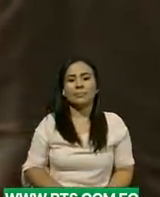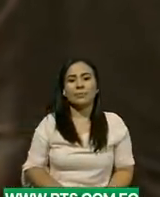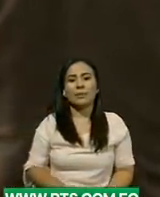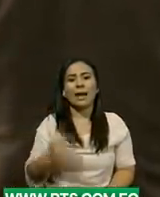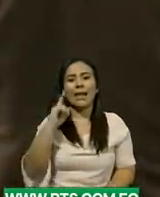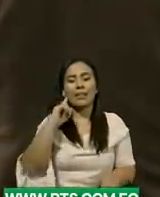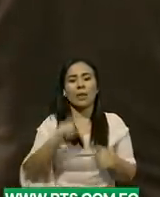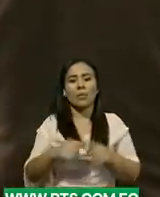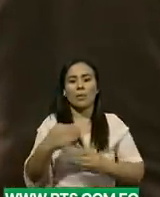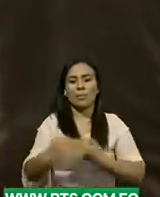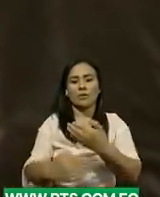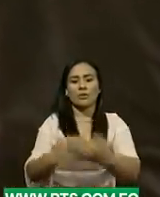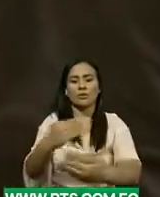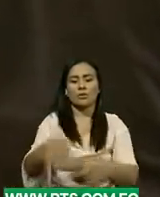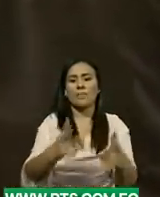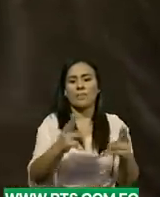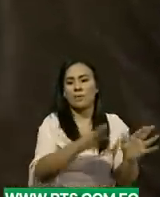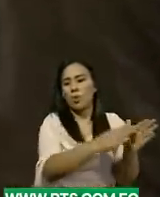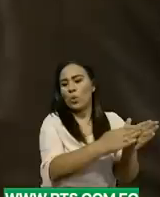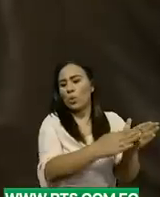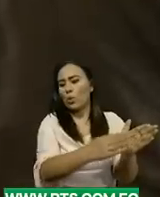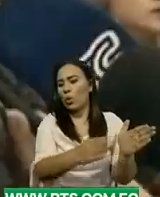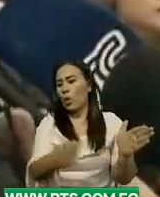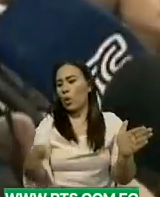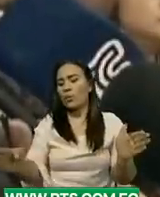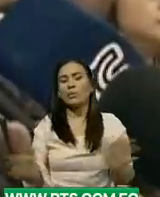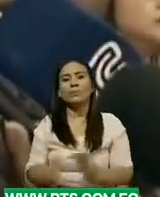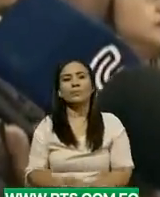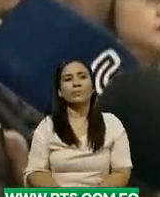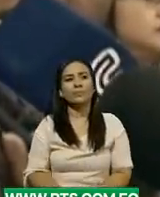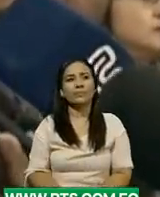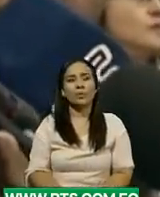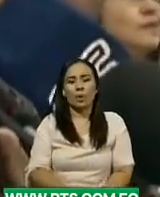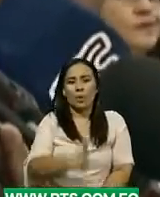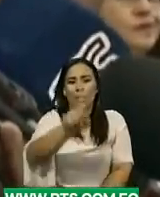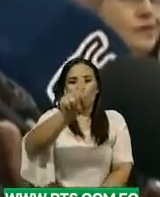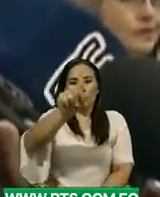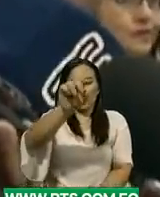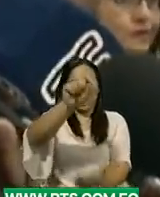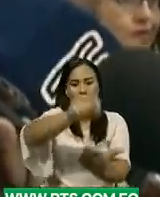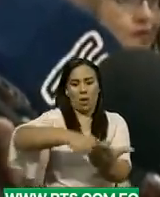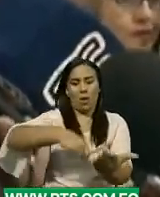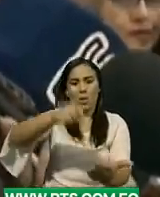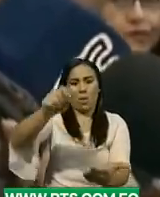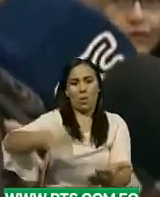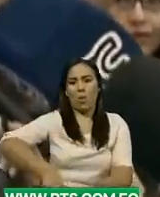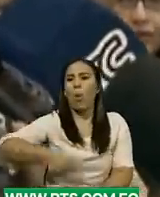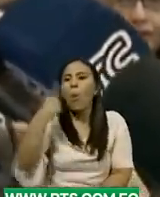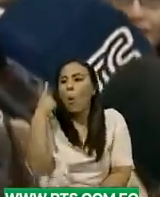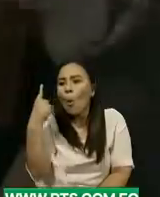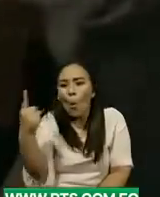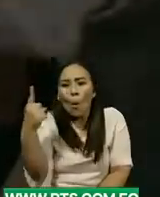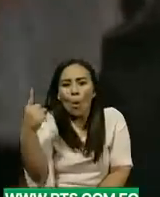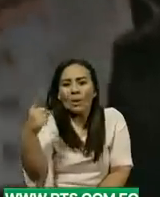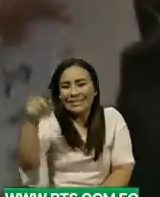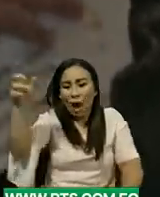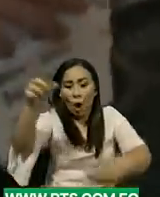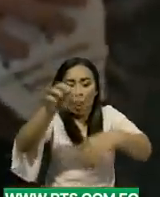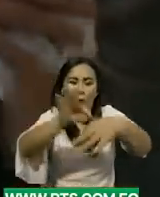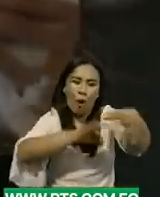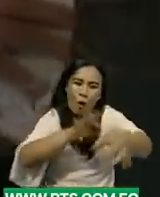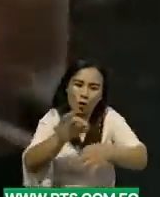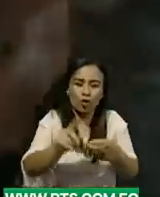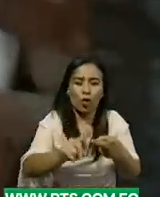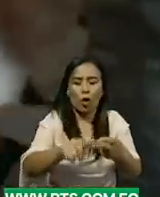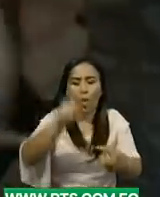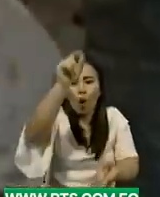acuerdo al procedimiento establecido para todos los sufragios. Es decir, una papeleta anulada es un voto nulo. Con estos